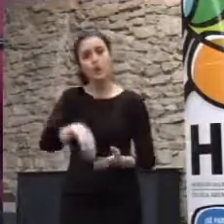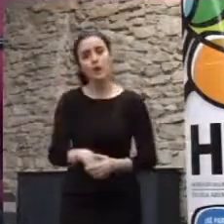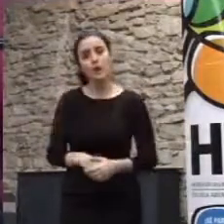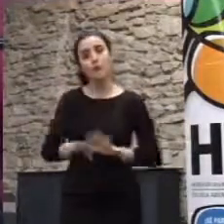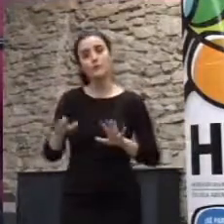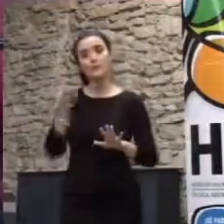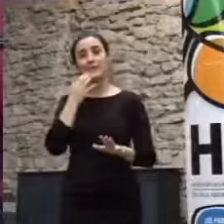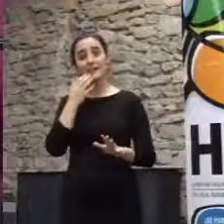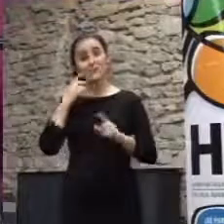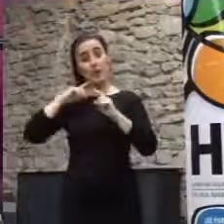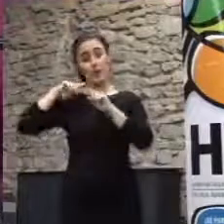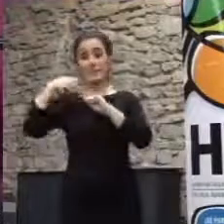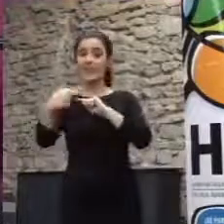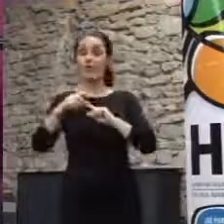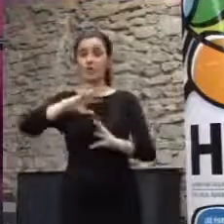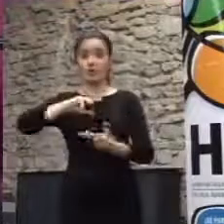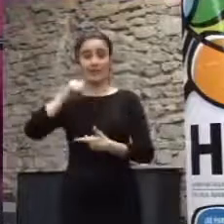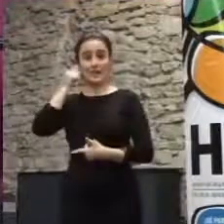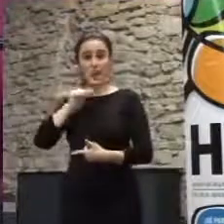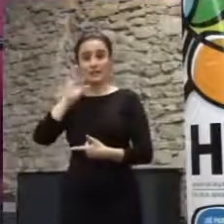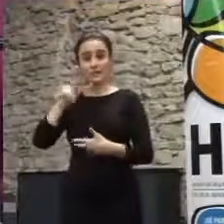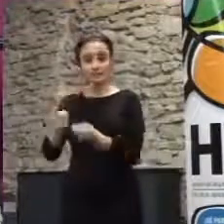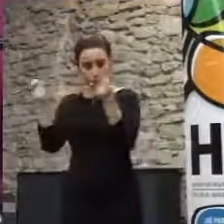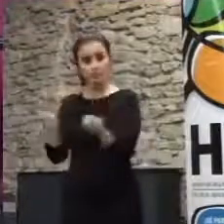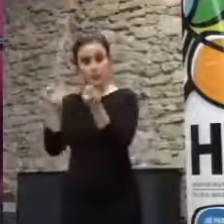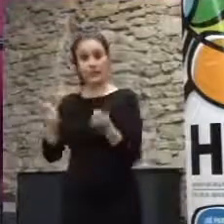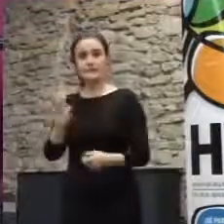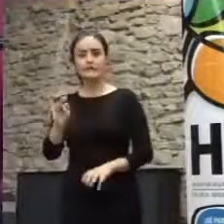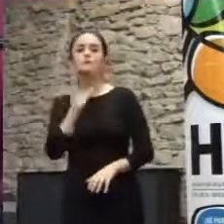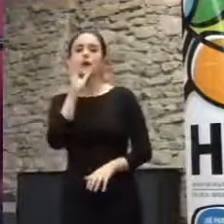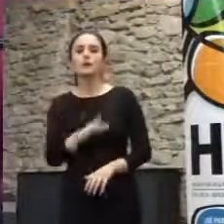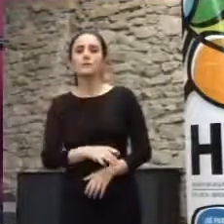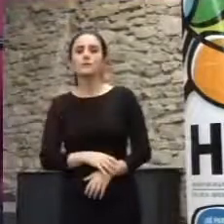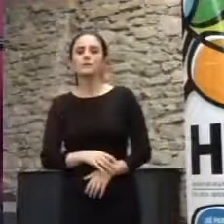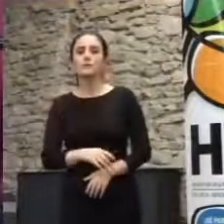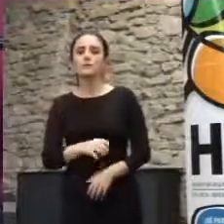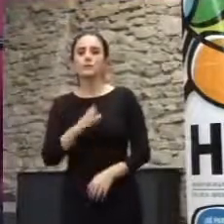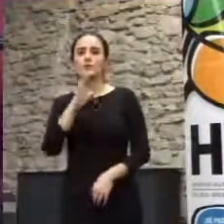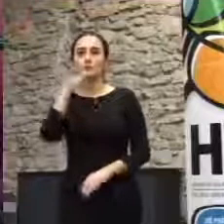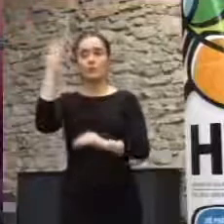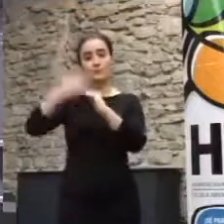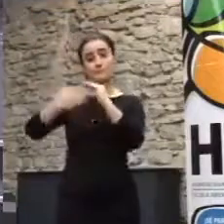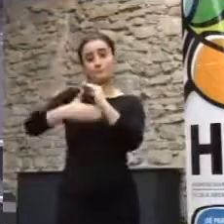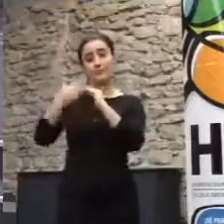el Diario de Noticias me la publica y Gara me la publica. ¿Por qué? Porque se nos ponen vetos.